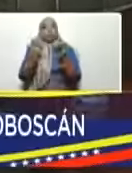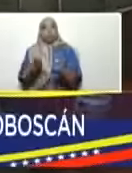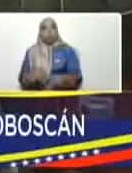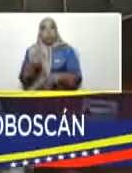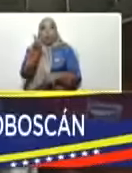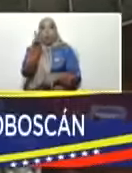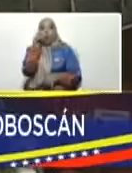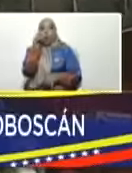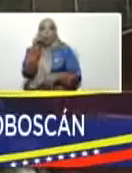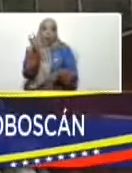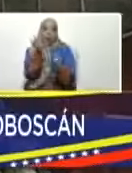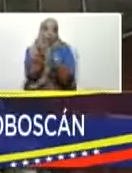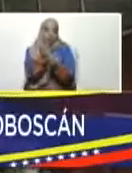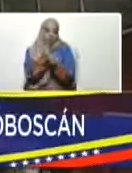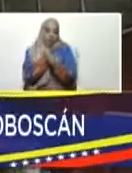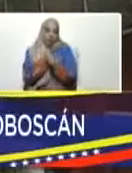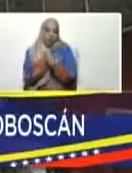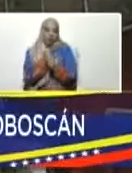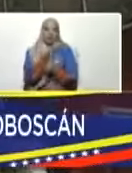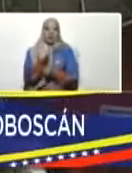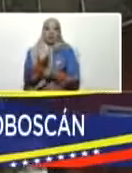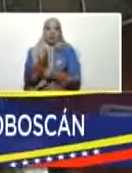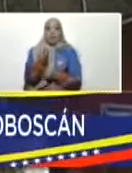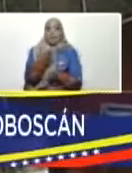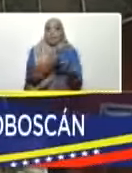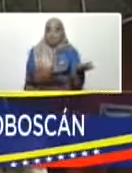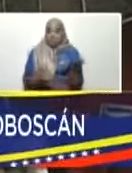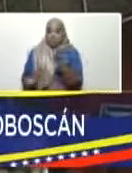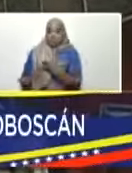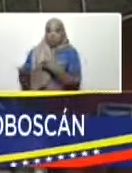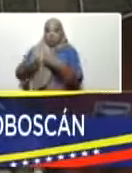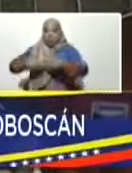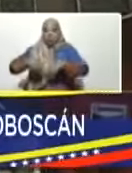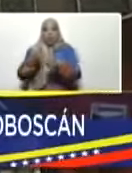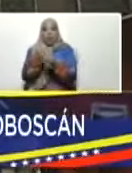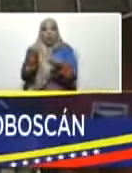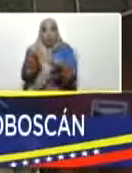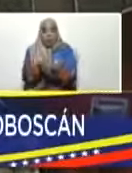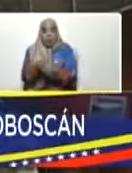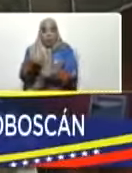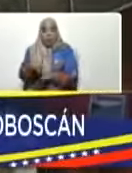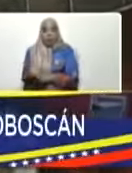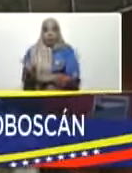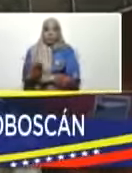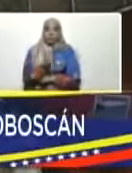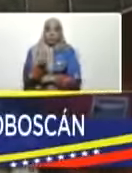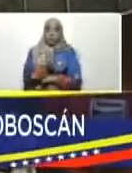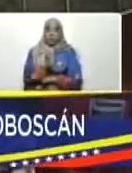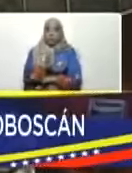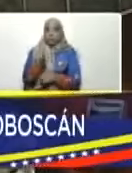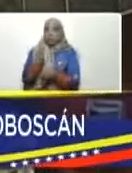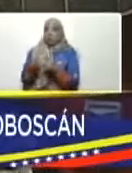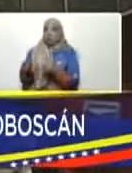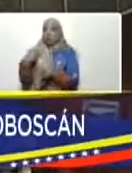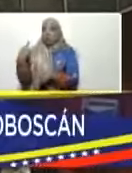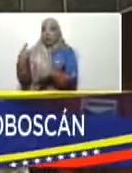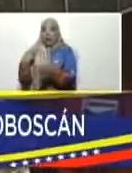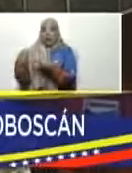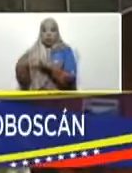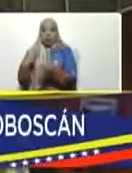confiable. Bienvenido su inversión en Venezuela para que trabajemos por otra